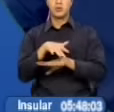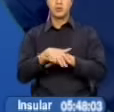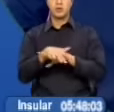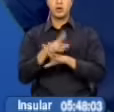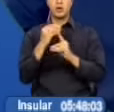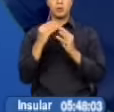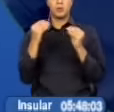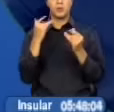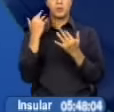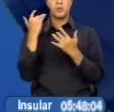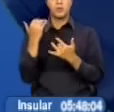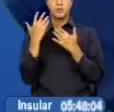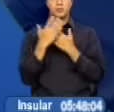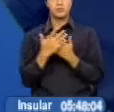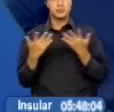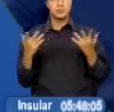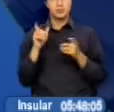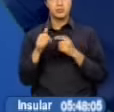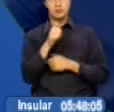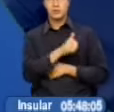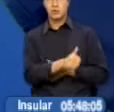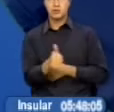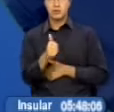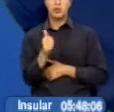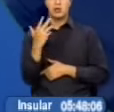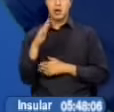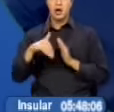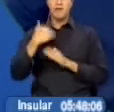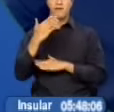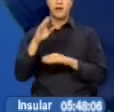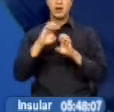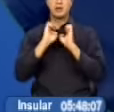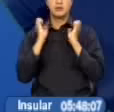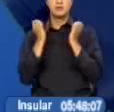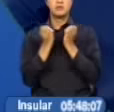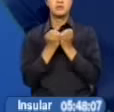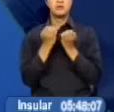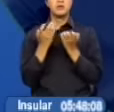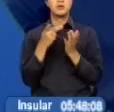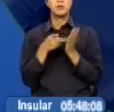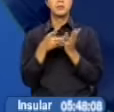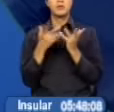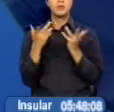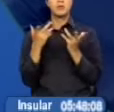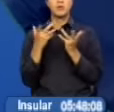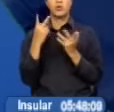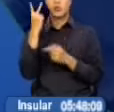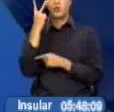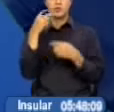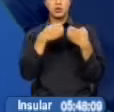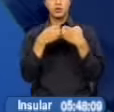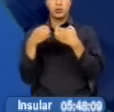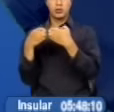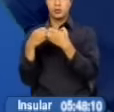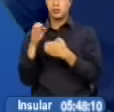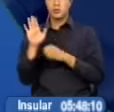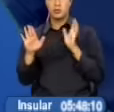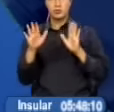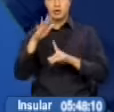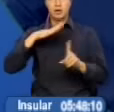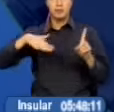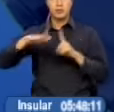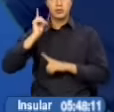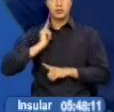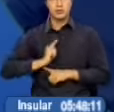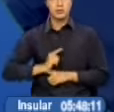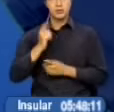hay mucha expectativa muchos ciudadanos que ya están afuera del estadio olímpico atahualpa queremos saber cómo llegan estas dos selecciones pero también el ambiente y los